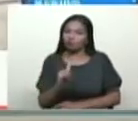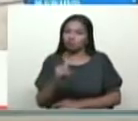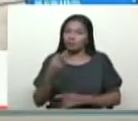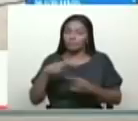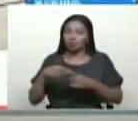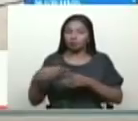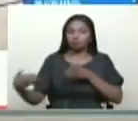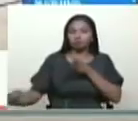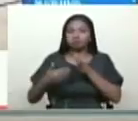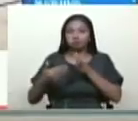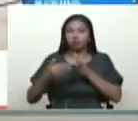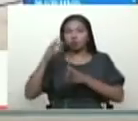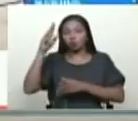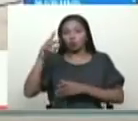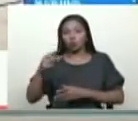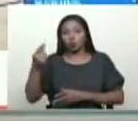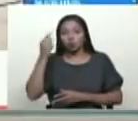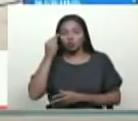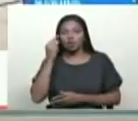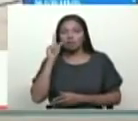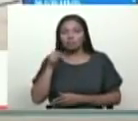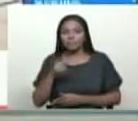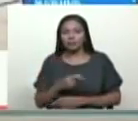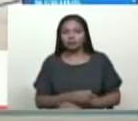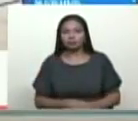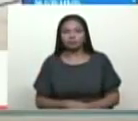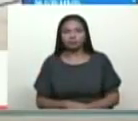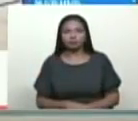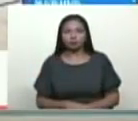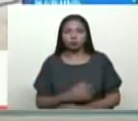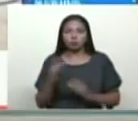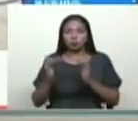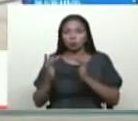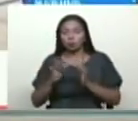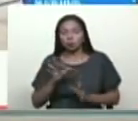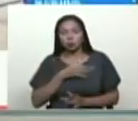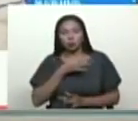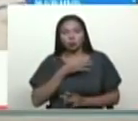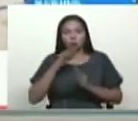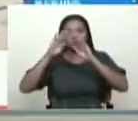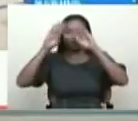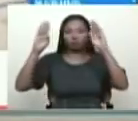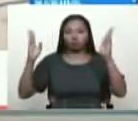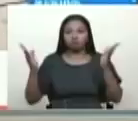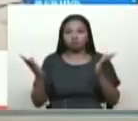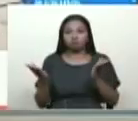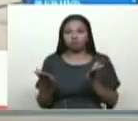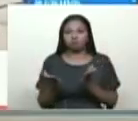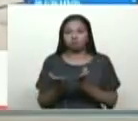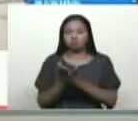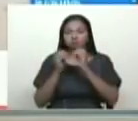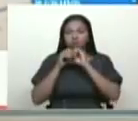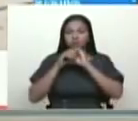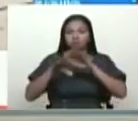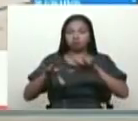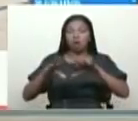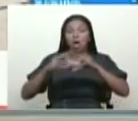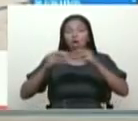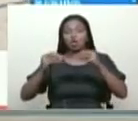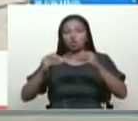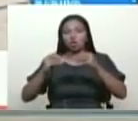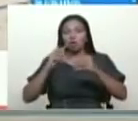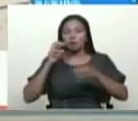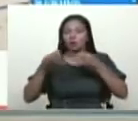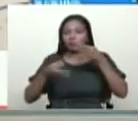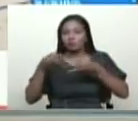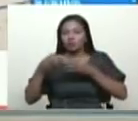arremeten diariamente en los medios de comunicación de todo el mundo para justificar